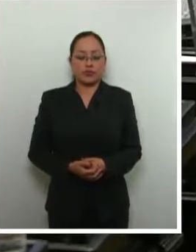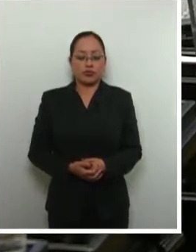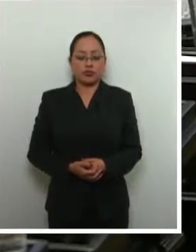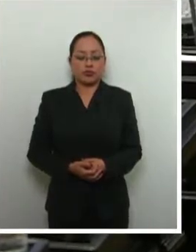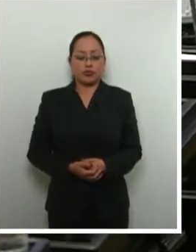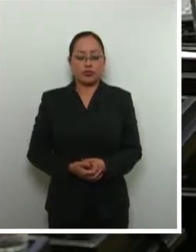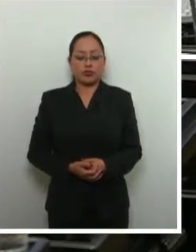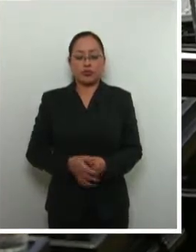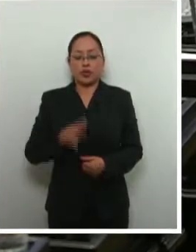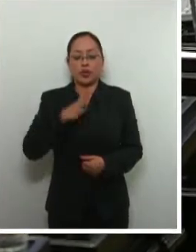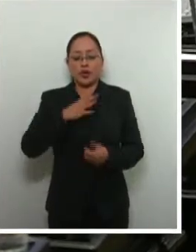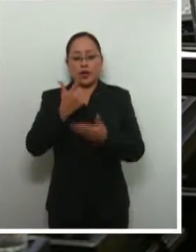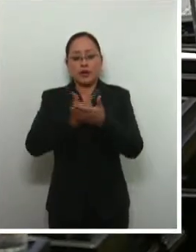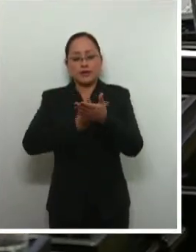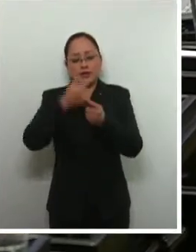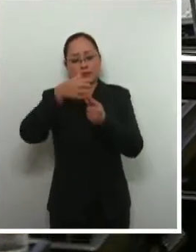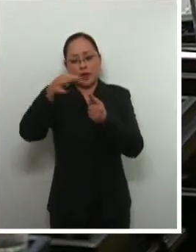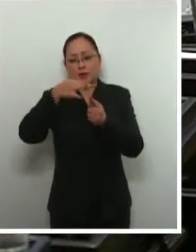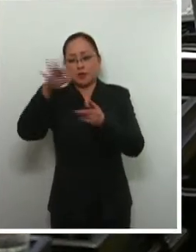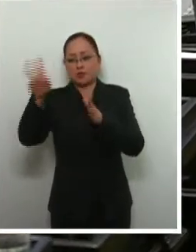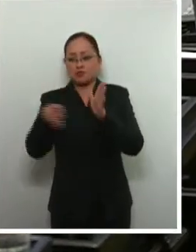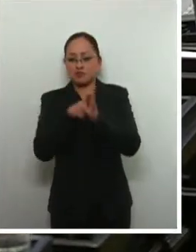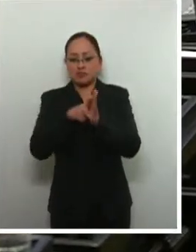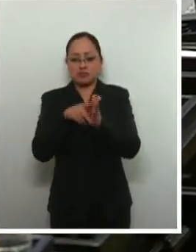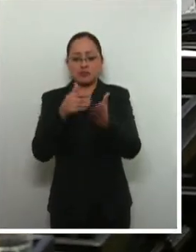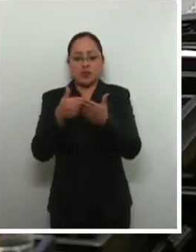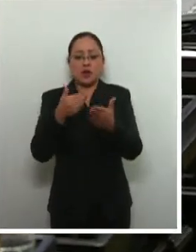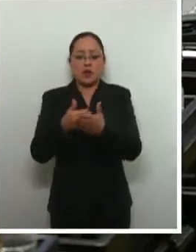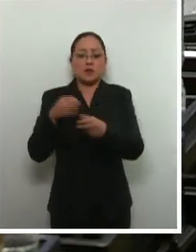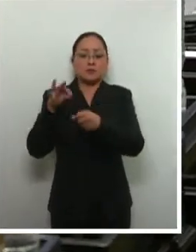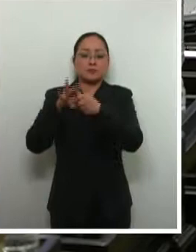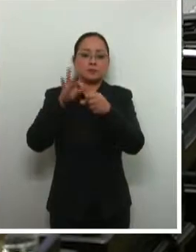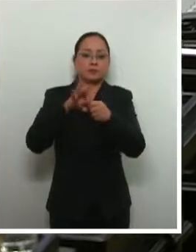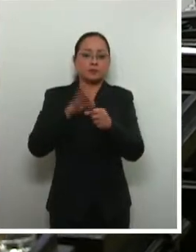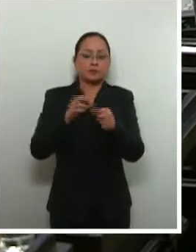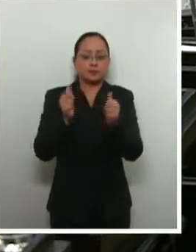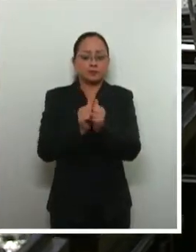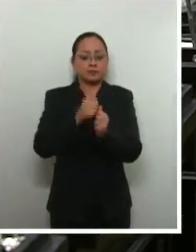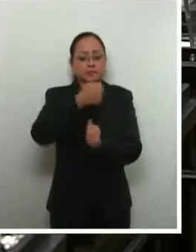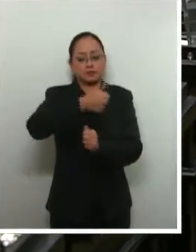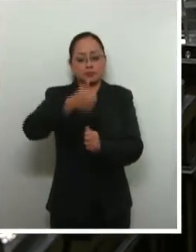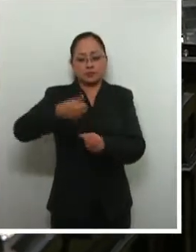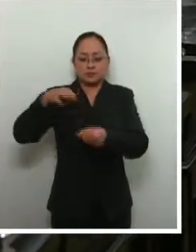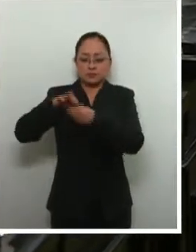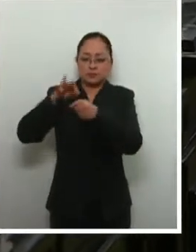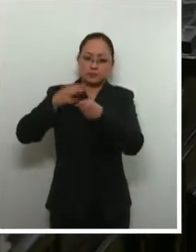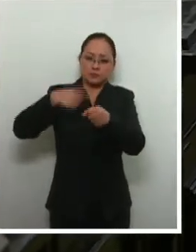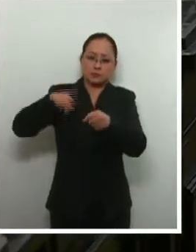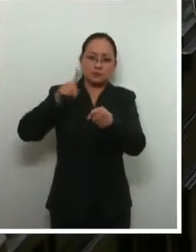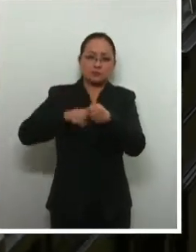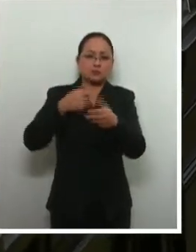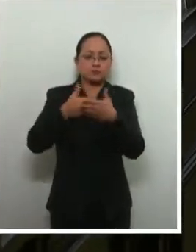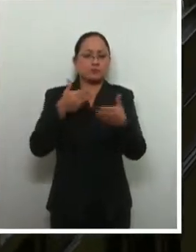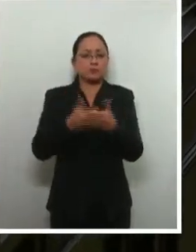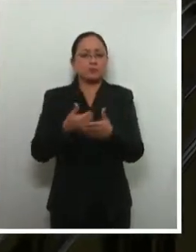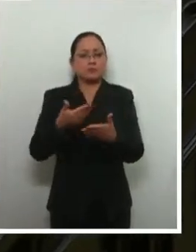Después de haber agotado las reservas, se dio paso a la votación nominal, donde se está a